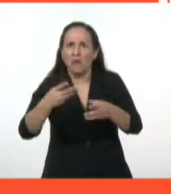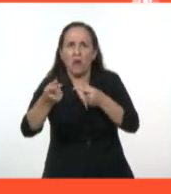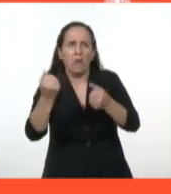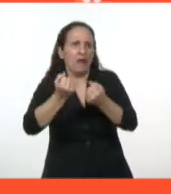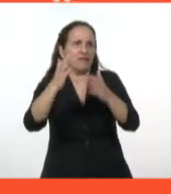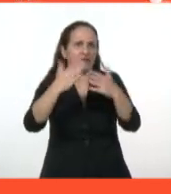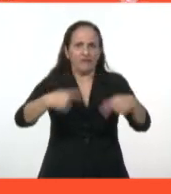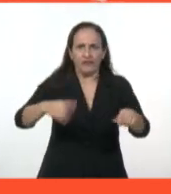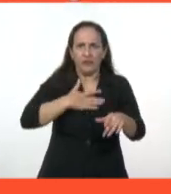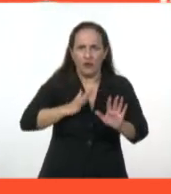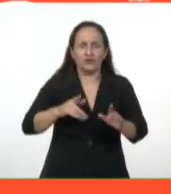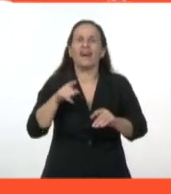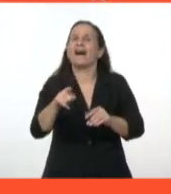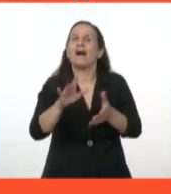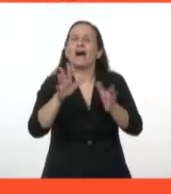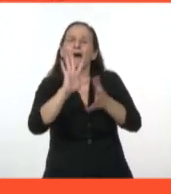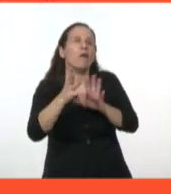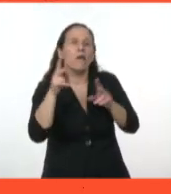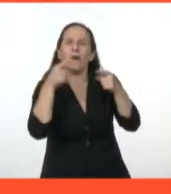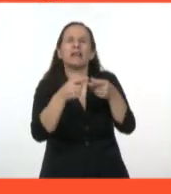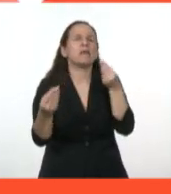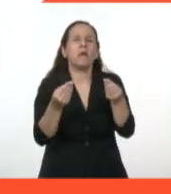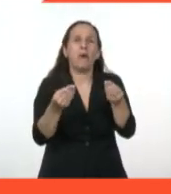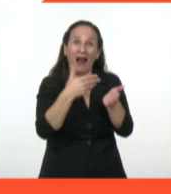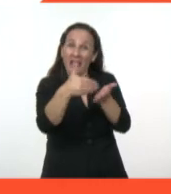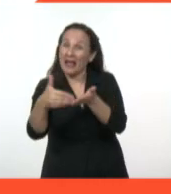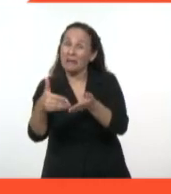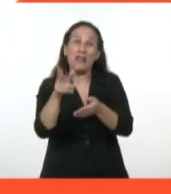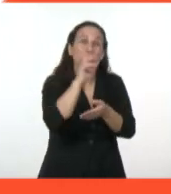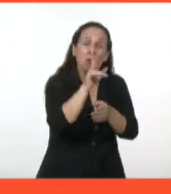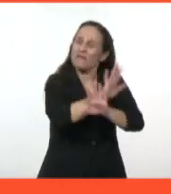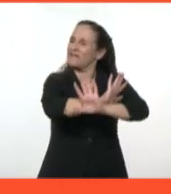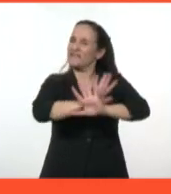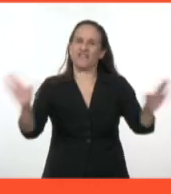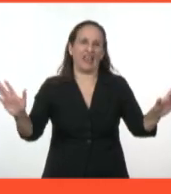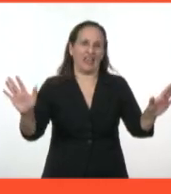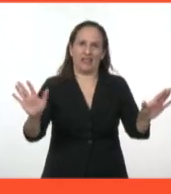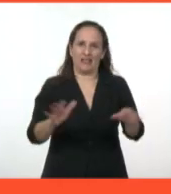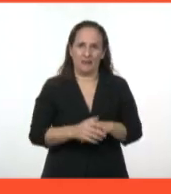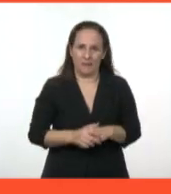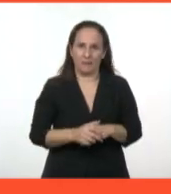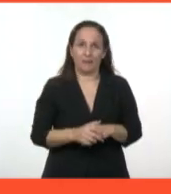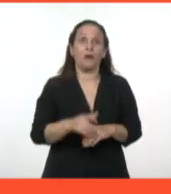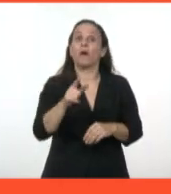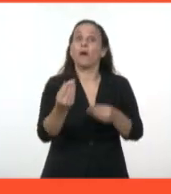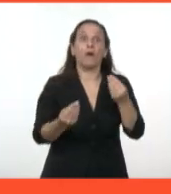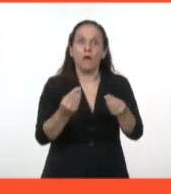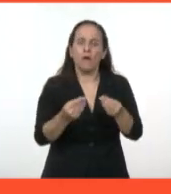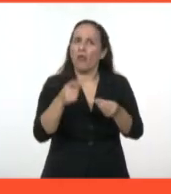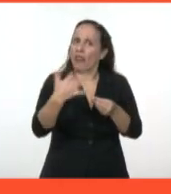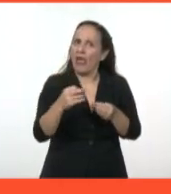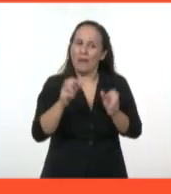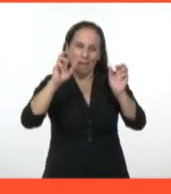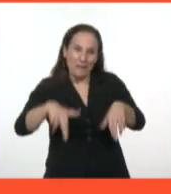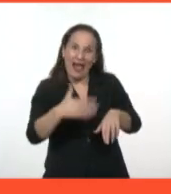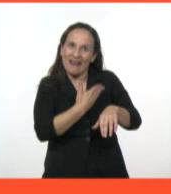conclusión, poner fin a todas las formas de discriminación y violencia contra las mujeres y las niñas del mundo. Y aprobar para ello políticas y leyes